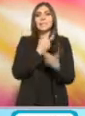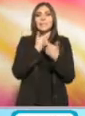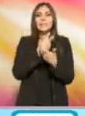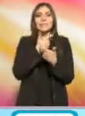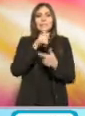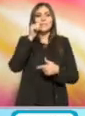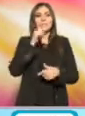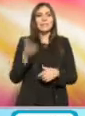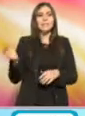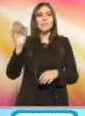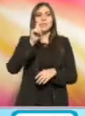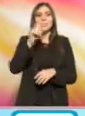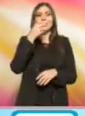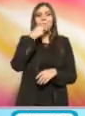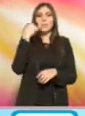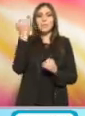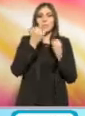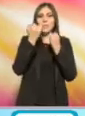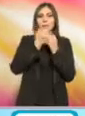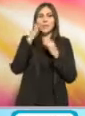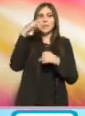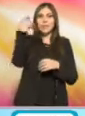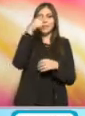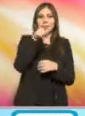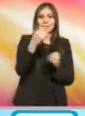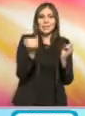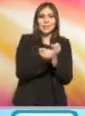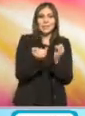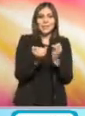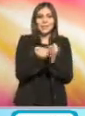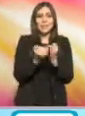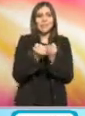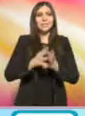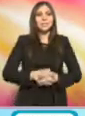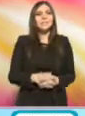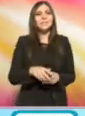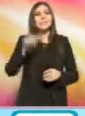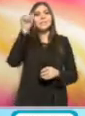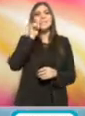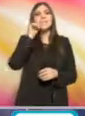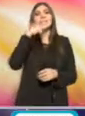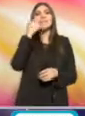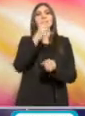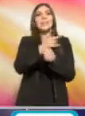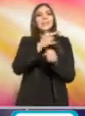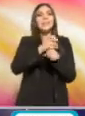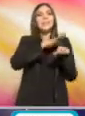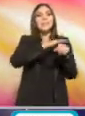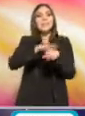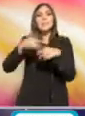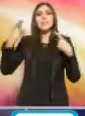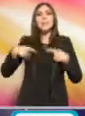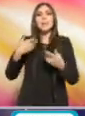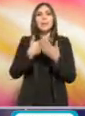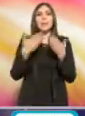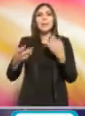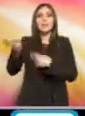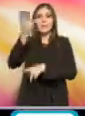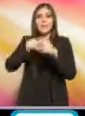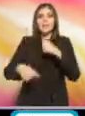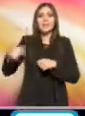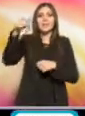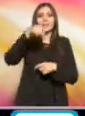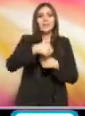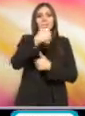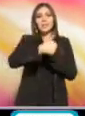es? Un chico como tú. ¿Sí? Que todo el tiempo está invitando a la gente y ahora vengan ustedes a nuestro